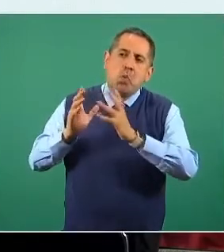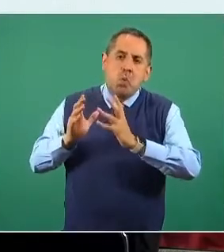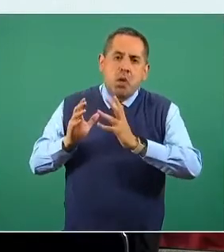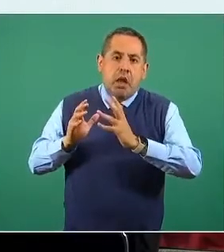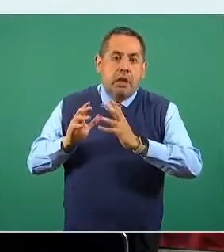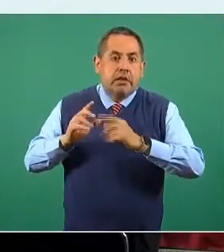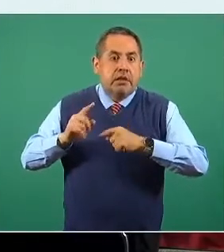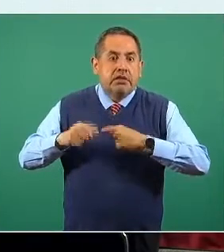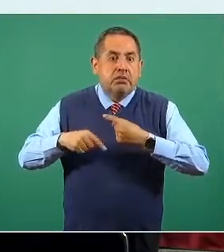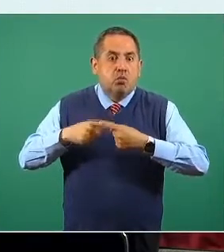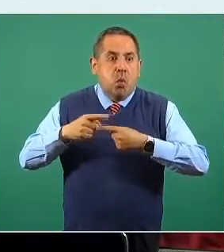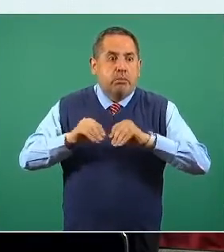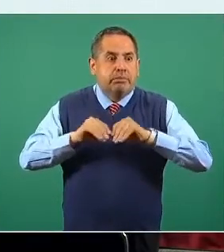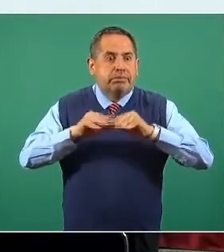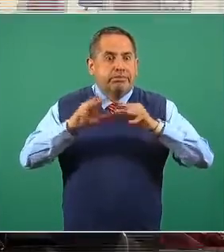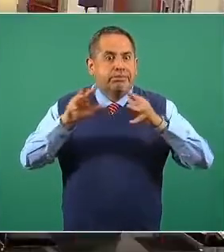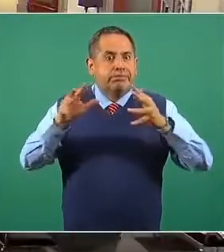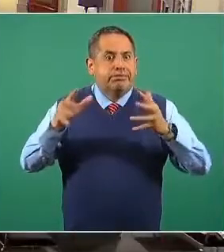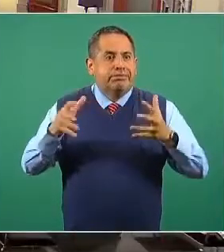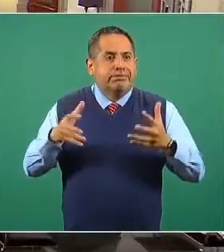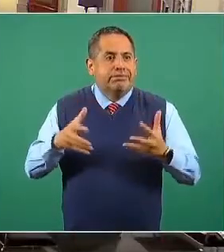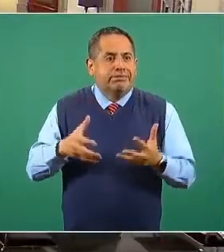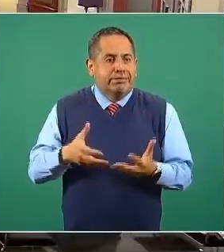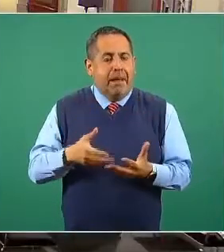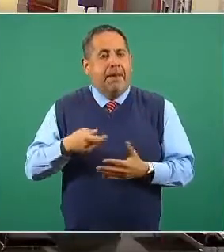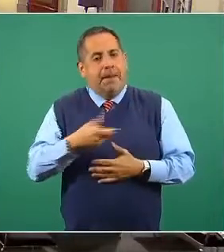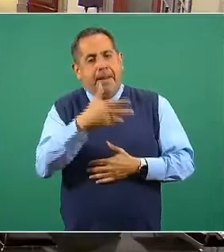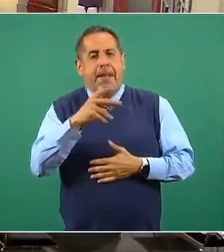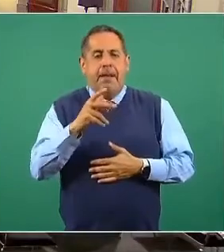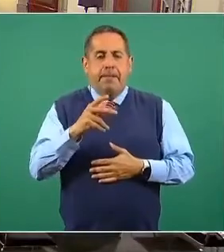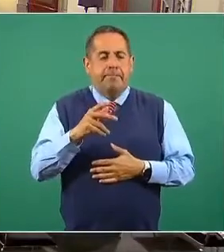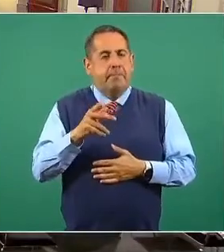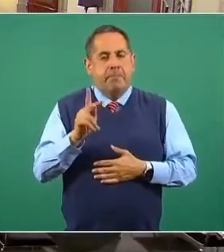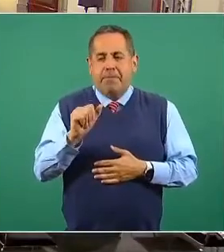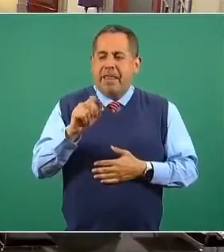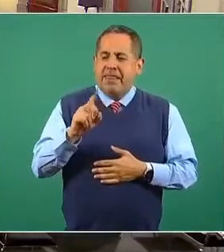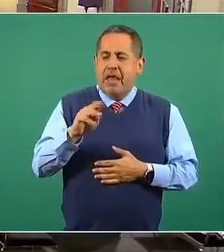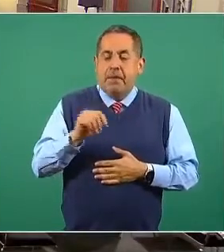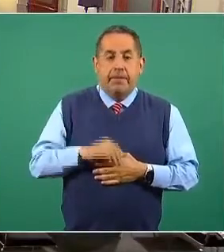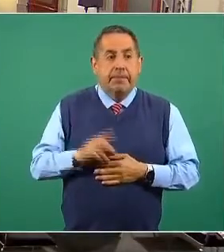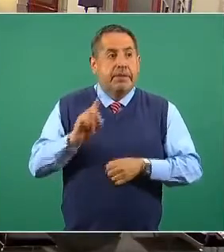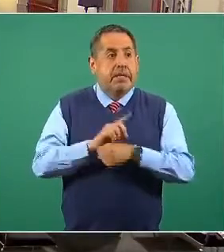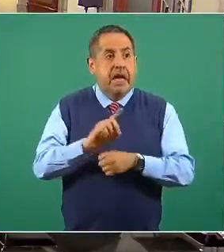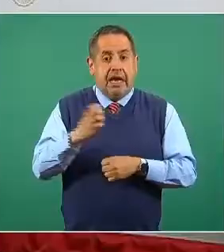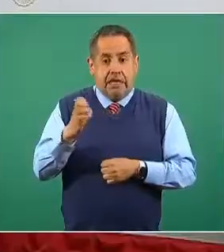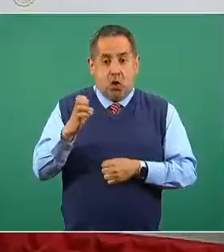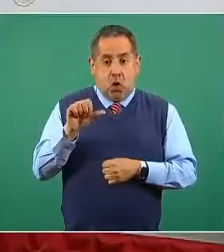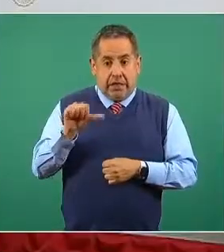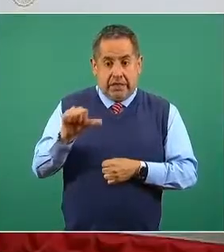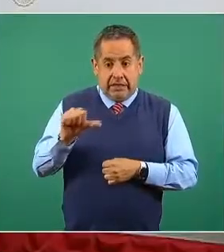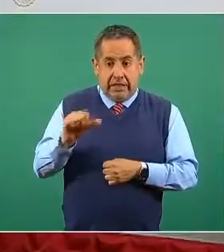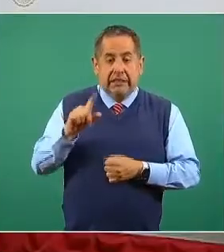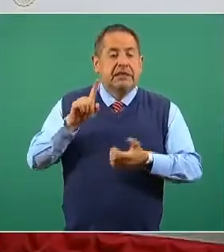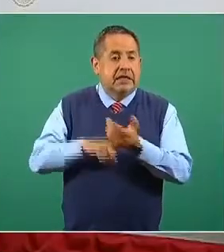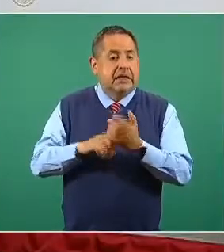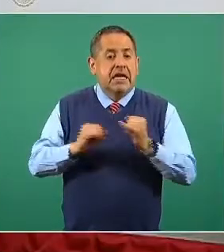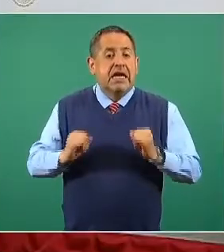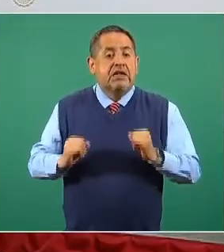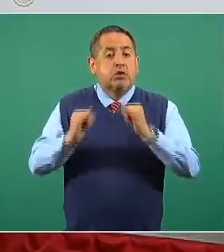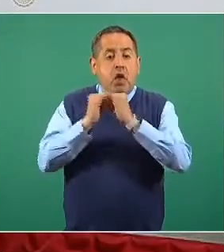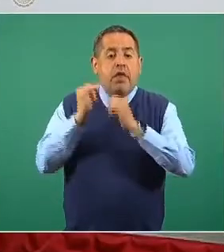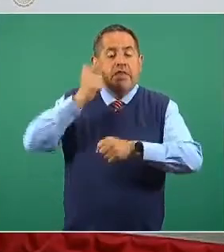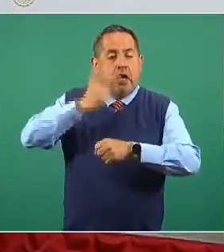a la provincia de Hubei. Sin embargo, ya para el 16 de enero, el Instituto de Diagnóstico